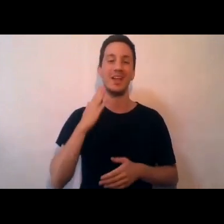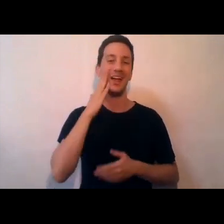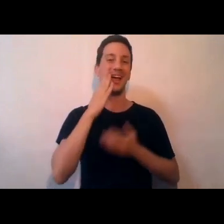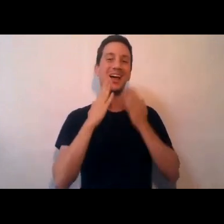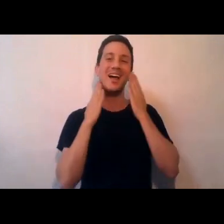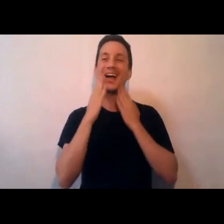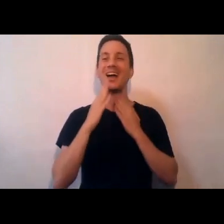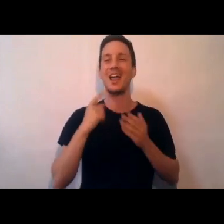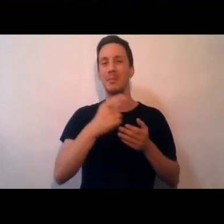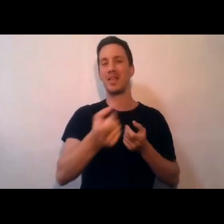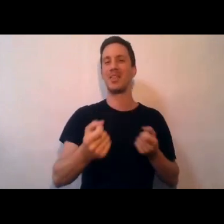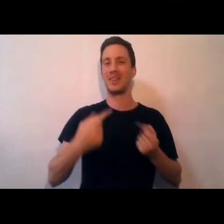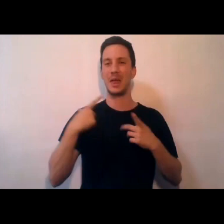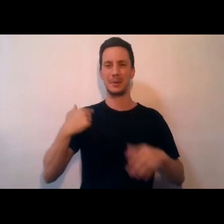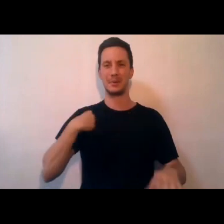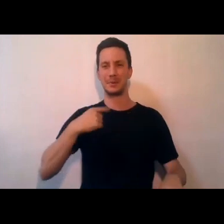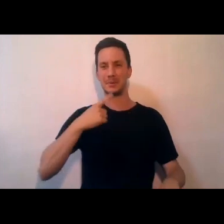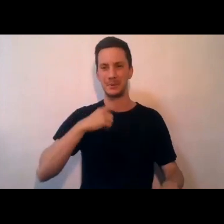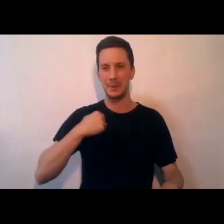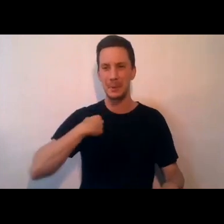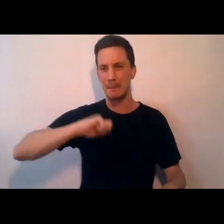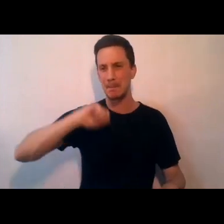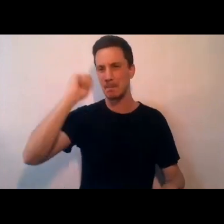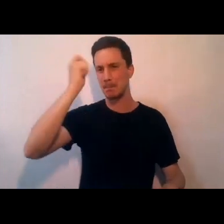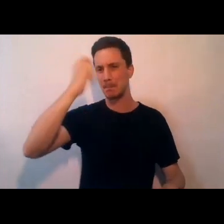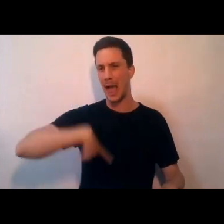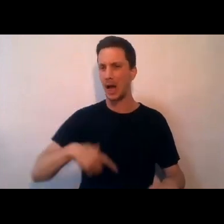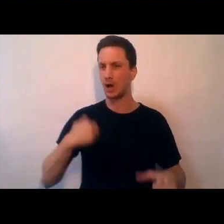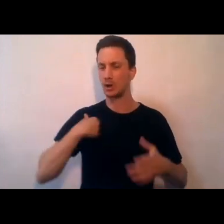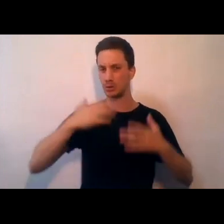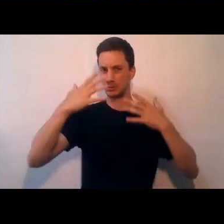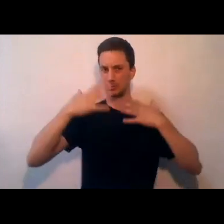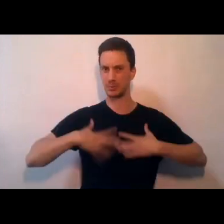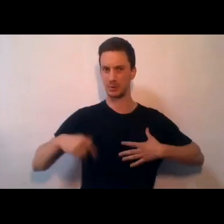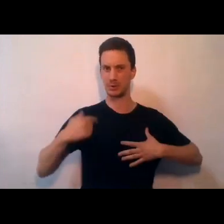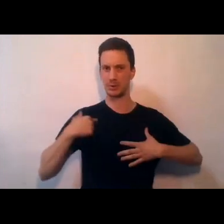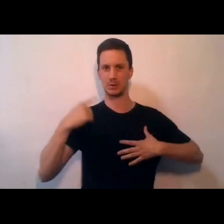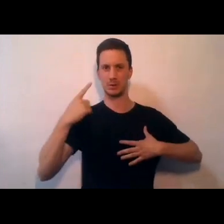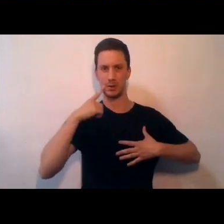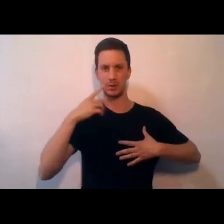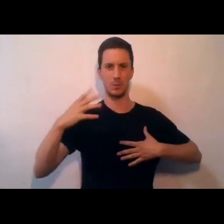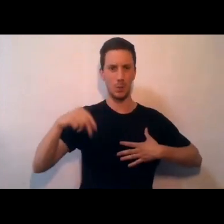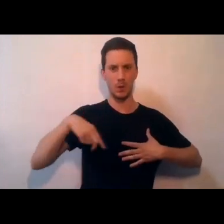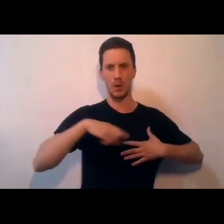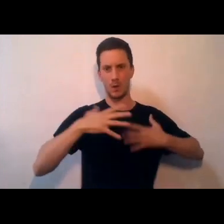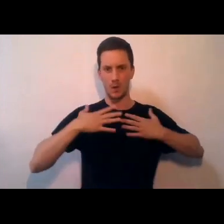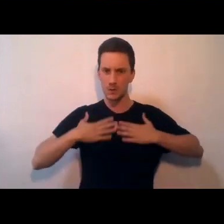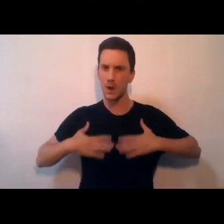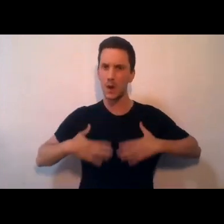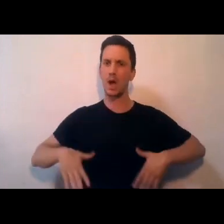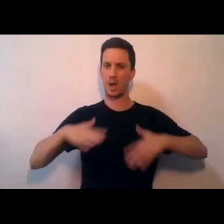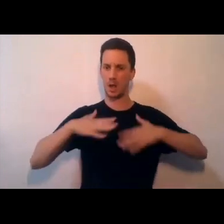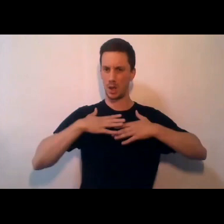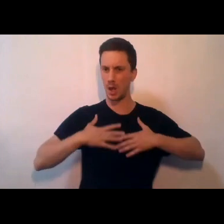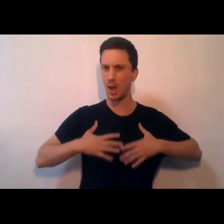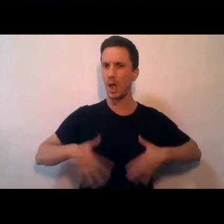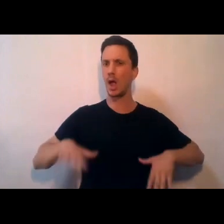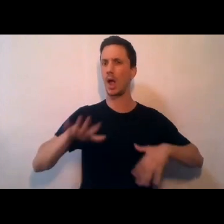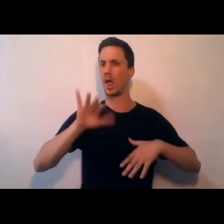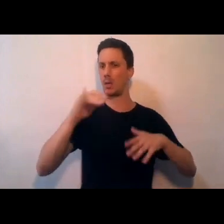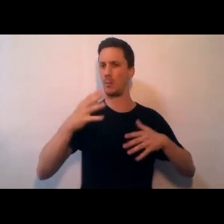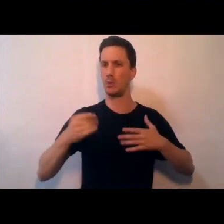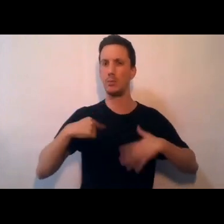que te dejan blanco, totalmente blanco, que te estás mucho rato para extenderlo, que si vas en el